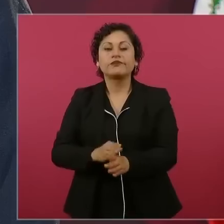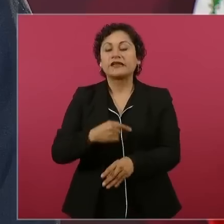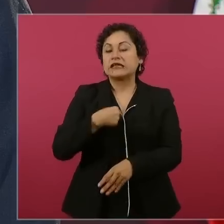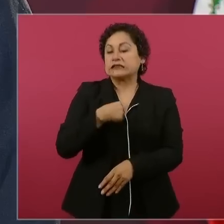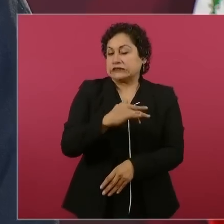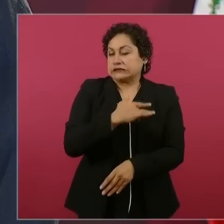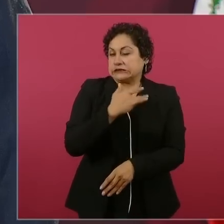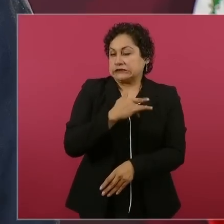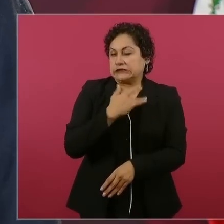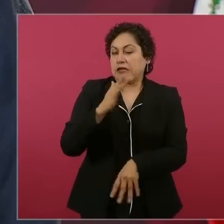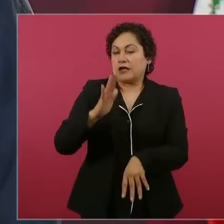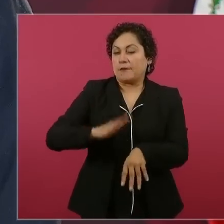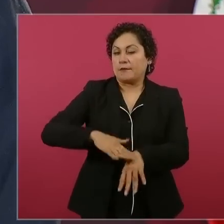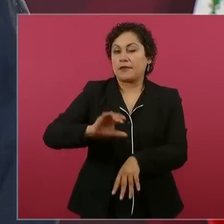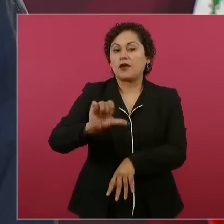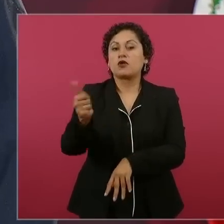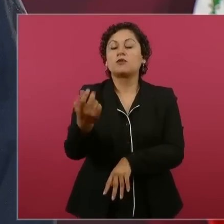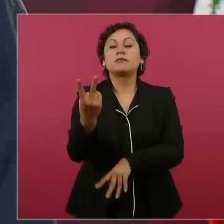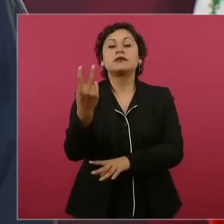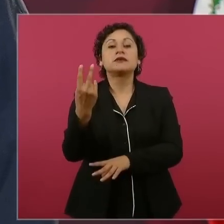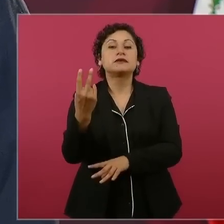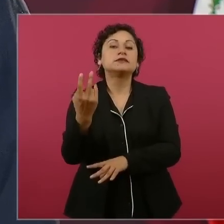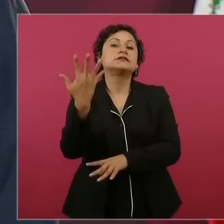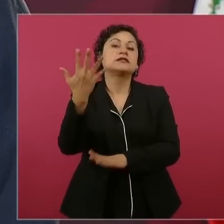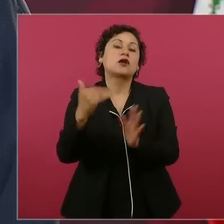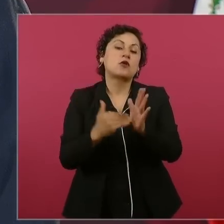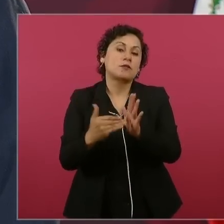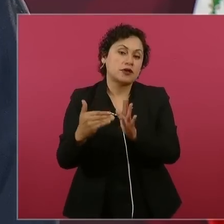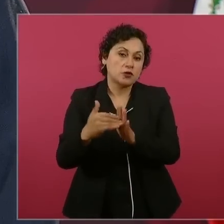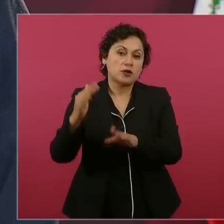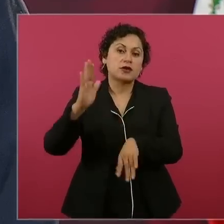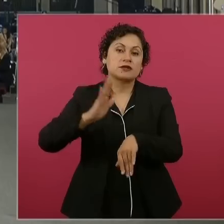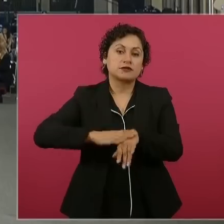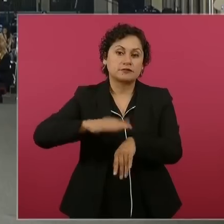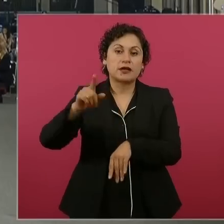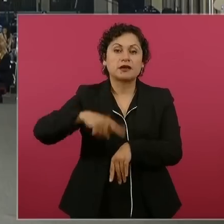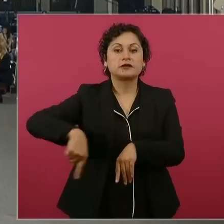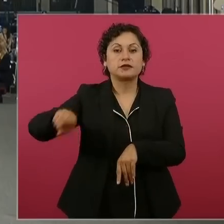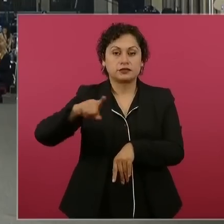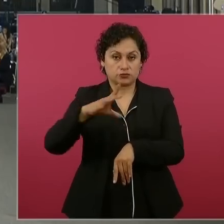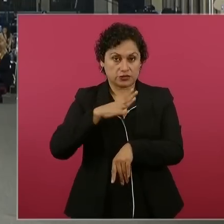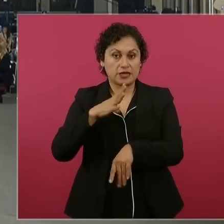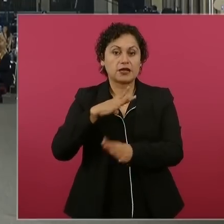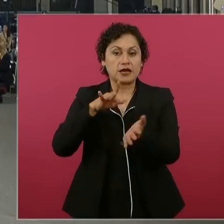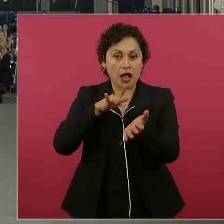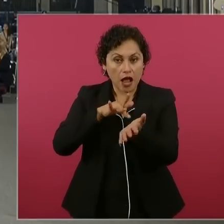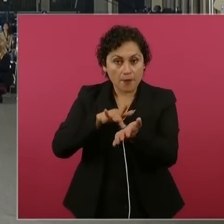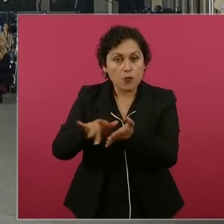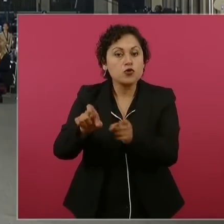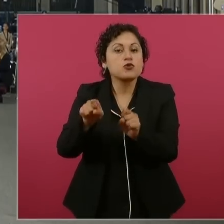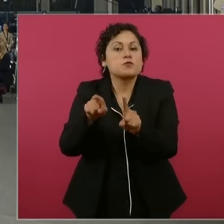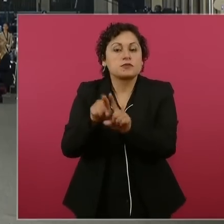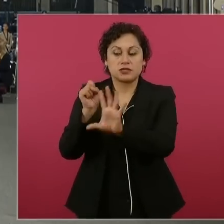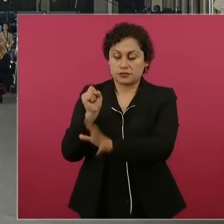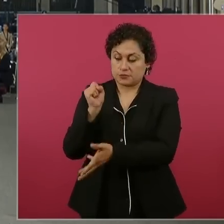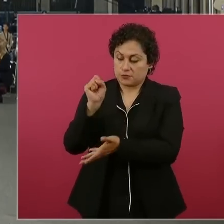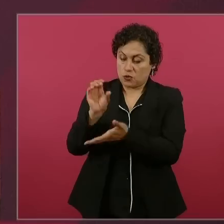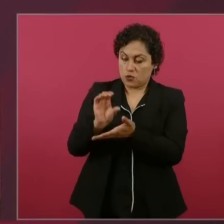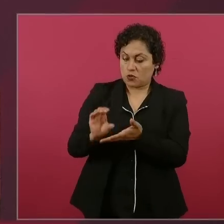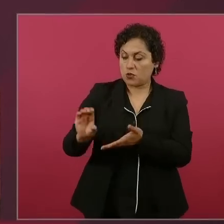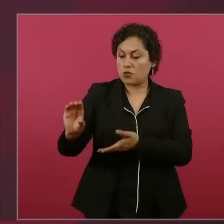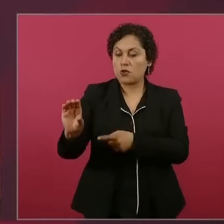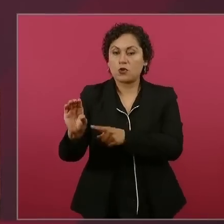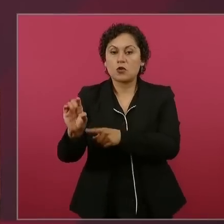que reciben cuando menos una pequeña porción del presupuesto, porque son servidores